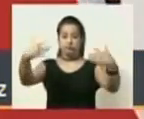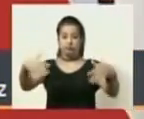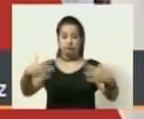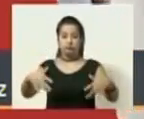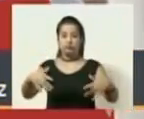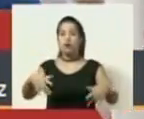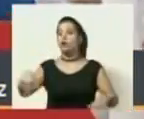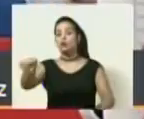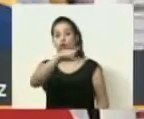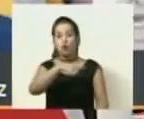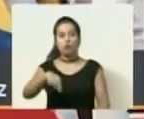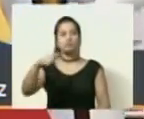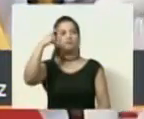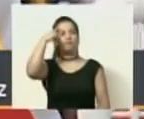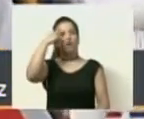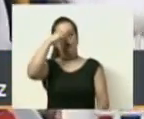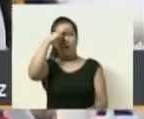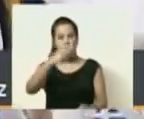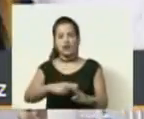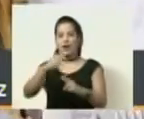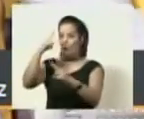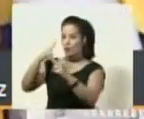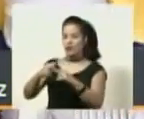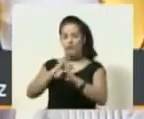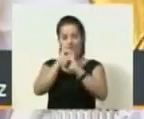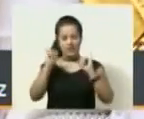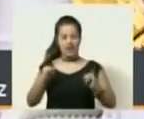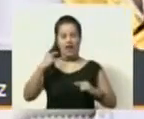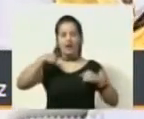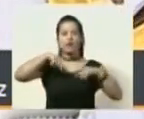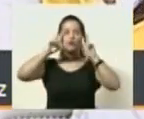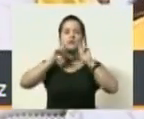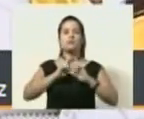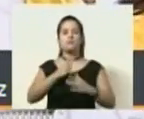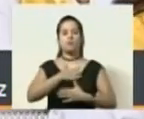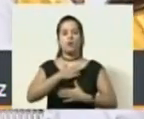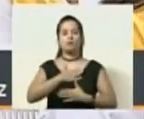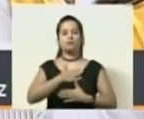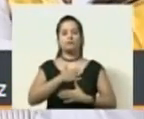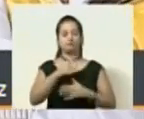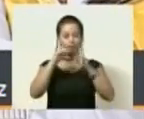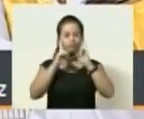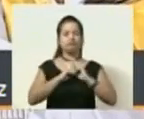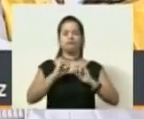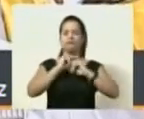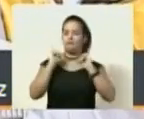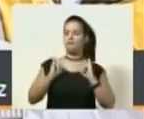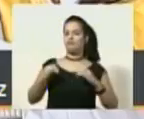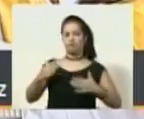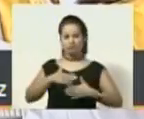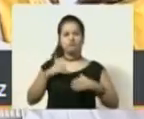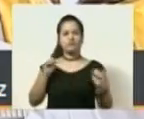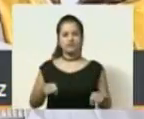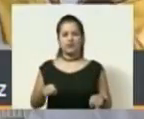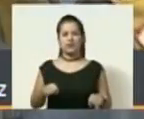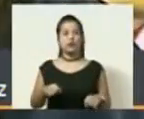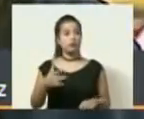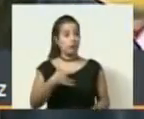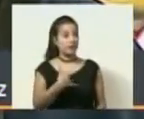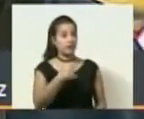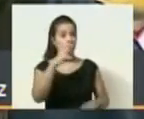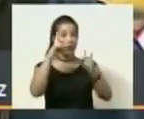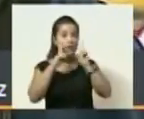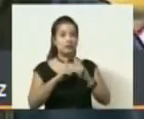hombres, hacerlos honrados y felices. Honrados y felices nos sentimos, presidente, que nos haya invitado